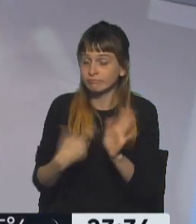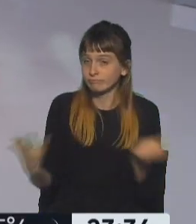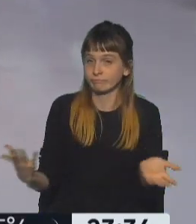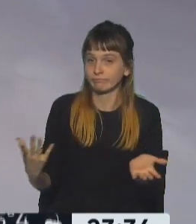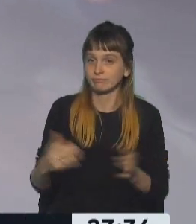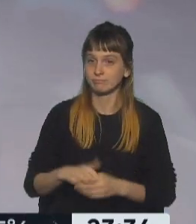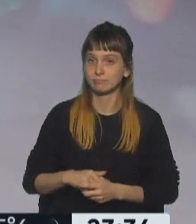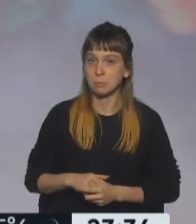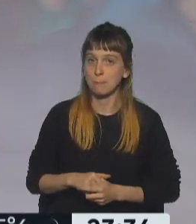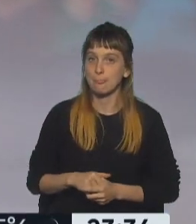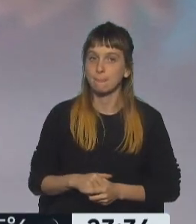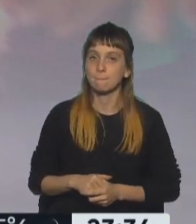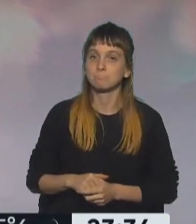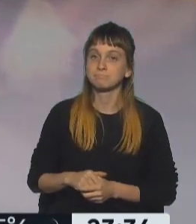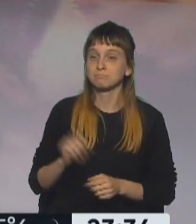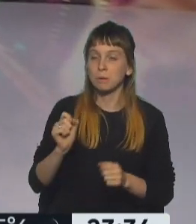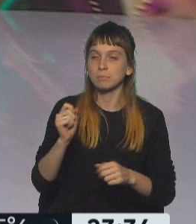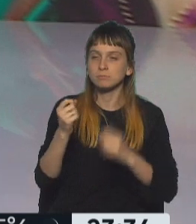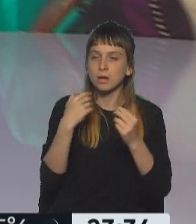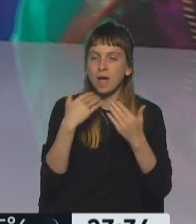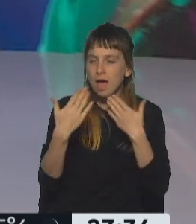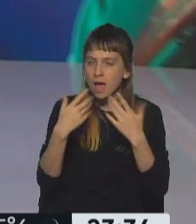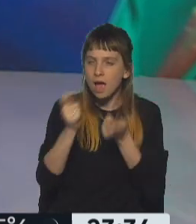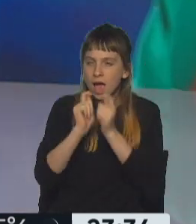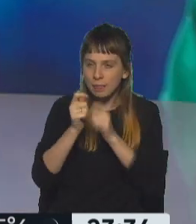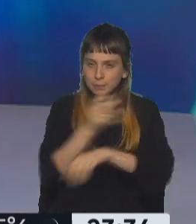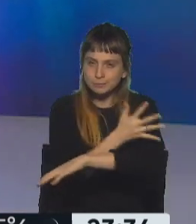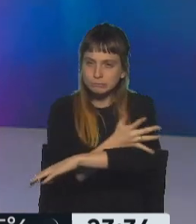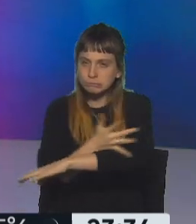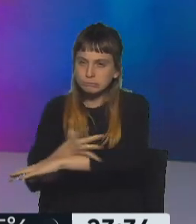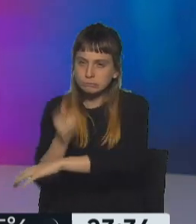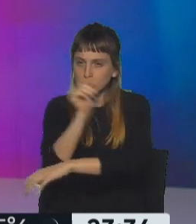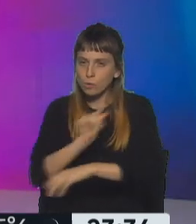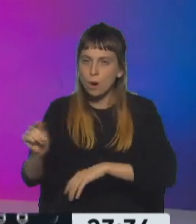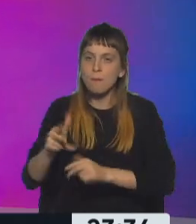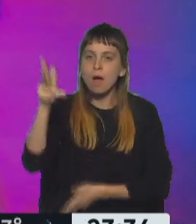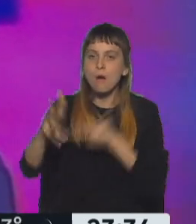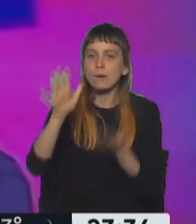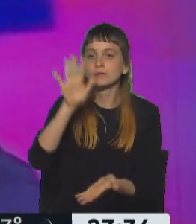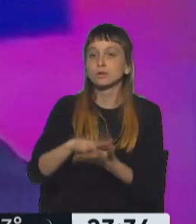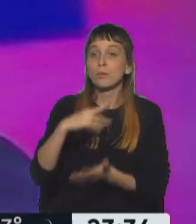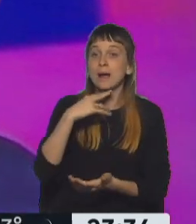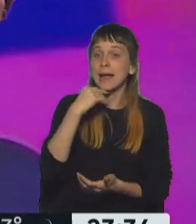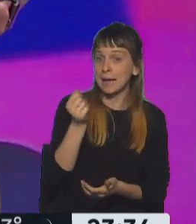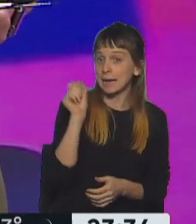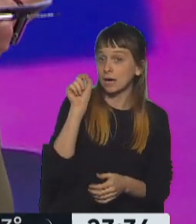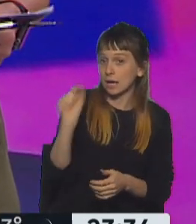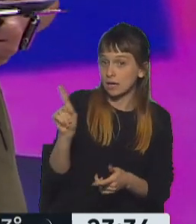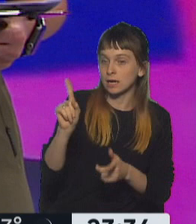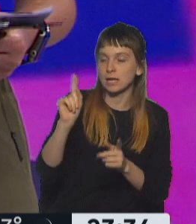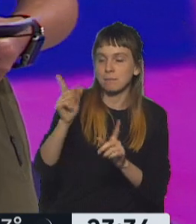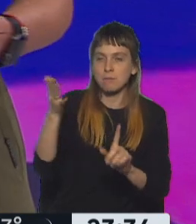Y en otro fragmento de esta entrevista que brindó al canal C5N, habló de su hija y habló del atentado que